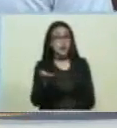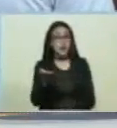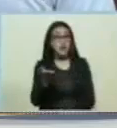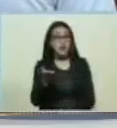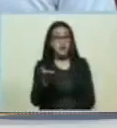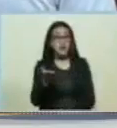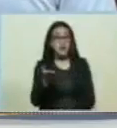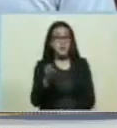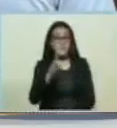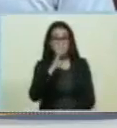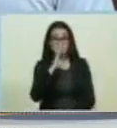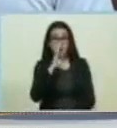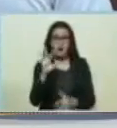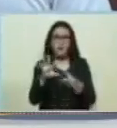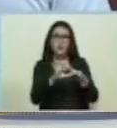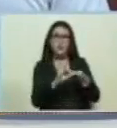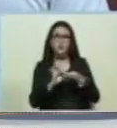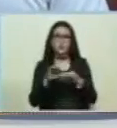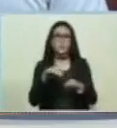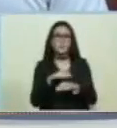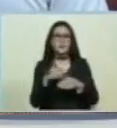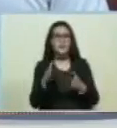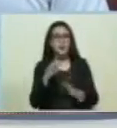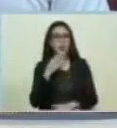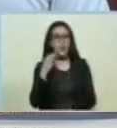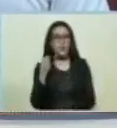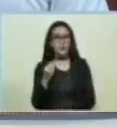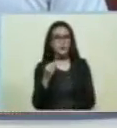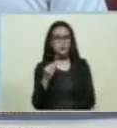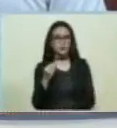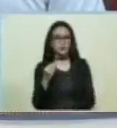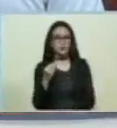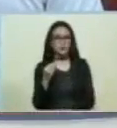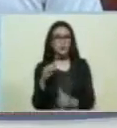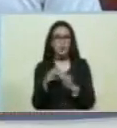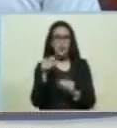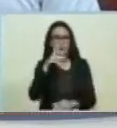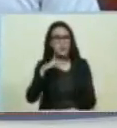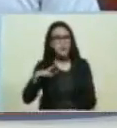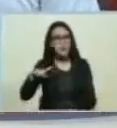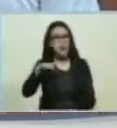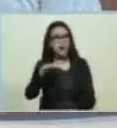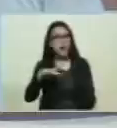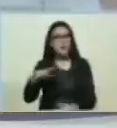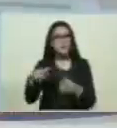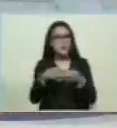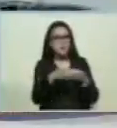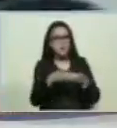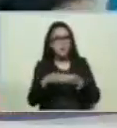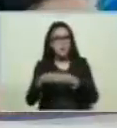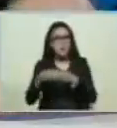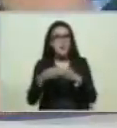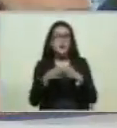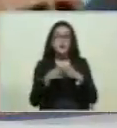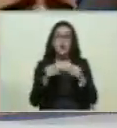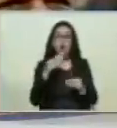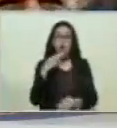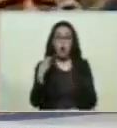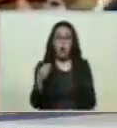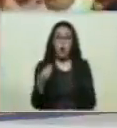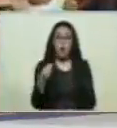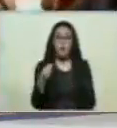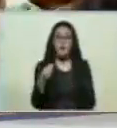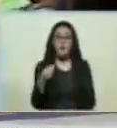bancaria. Estamos de la mano con nuestro Ministerio de la Juventud, con nuestro pueblo organizado, con nuestros jóvenes, haciendo